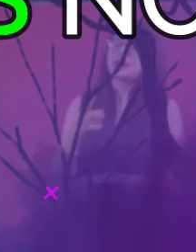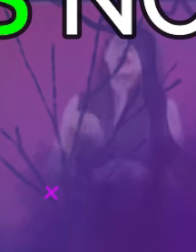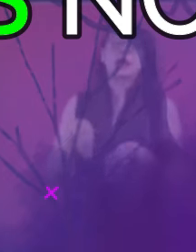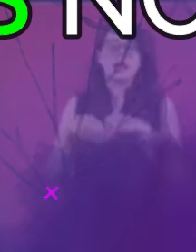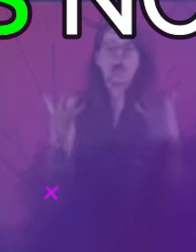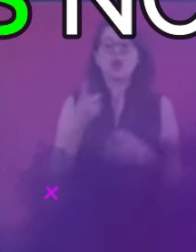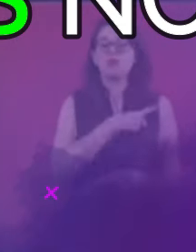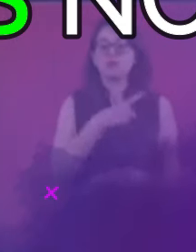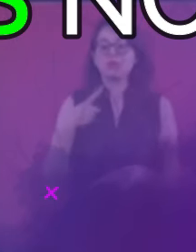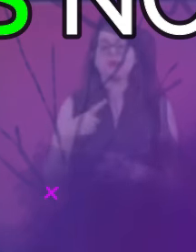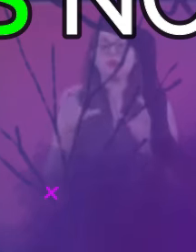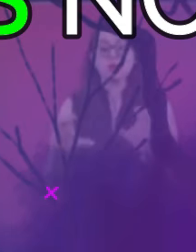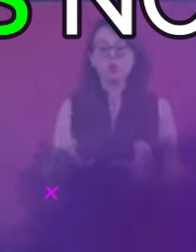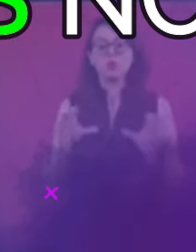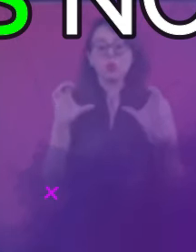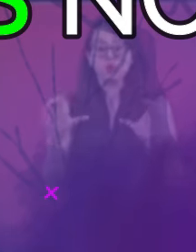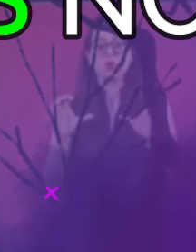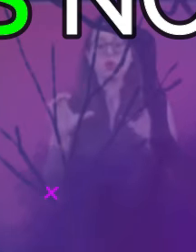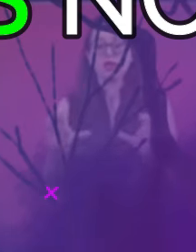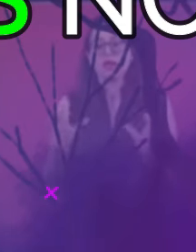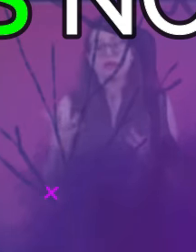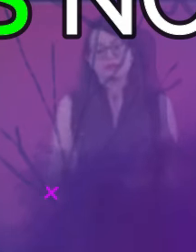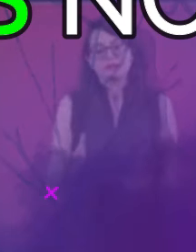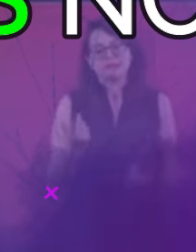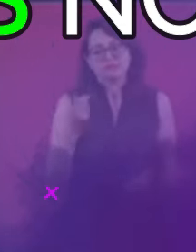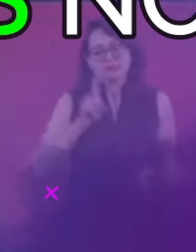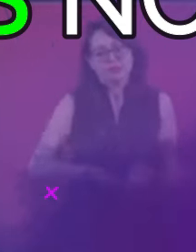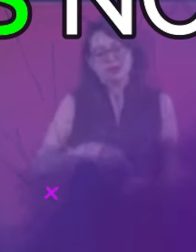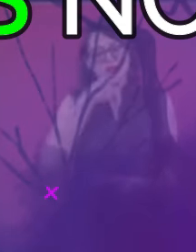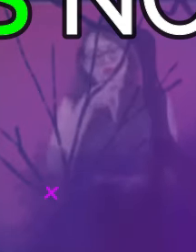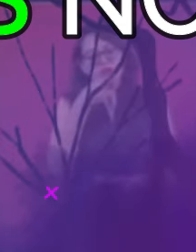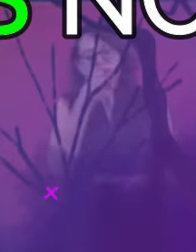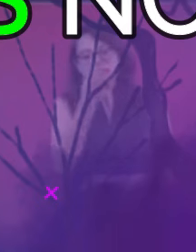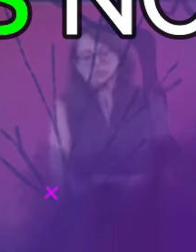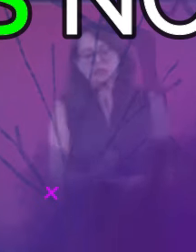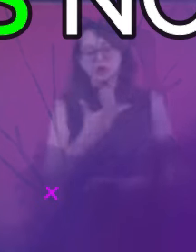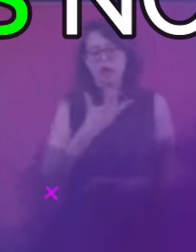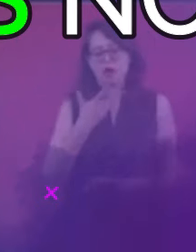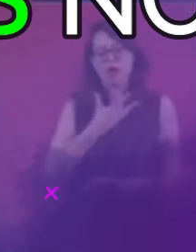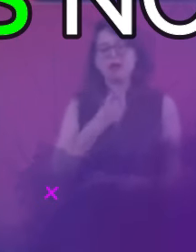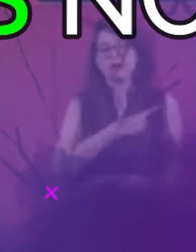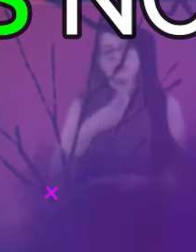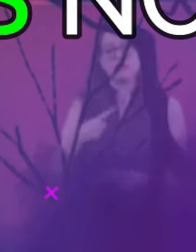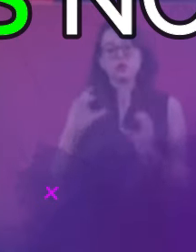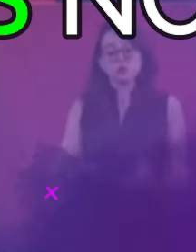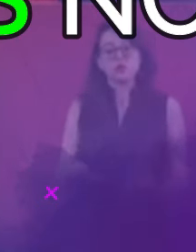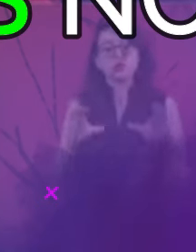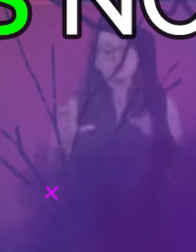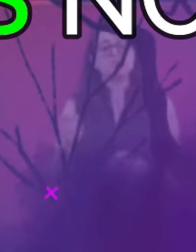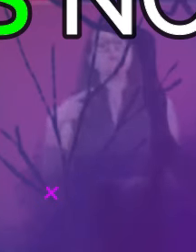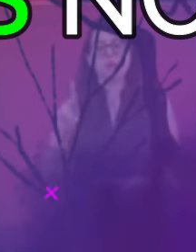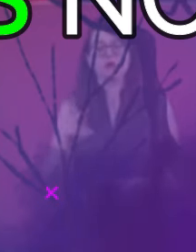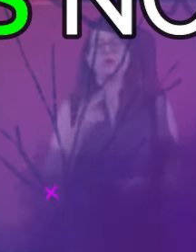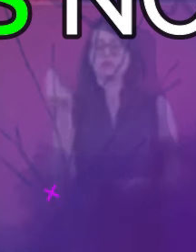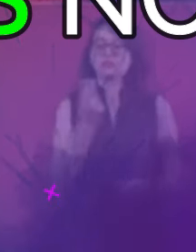dejó libre a un delincuente en un caso muy delicado, son las que aprovecha el infame Merolico para